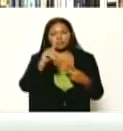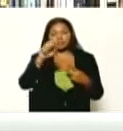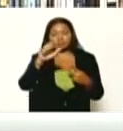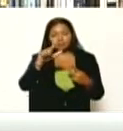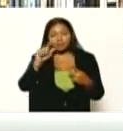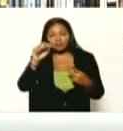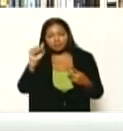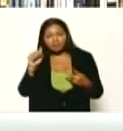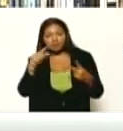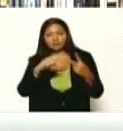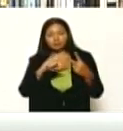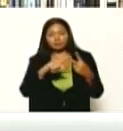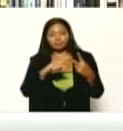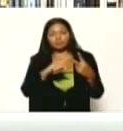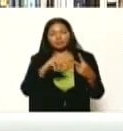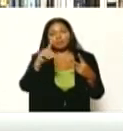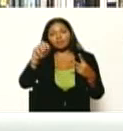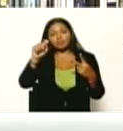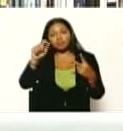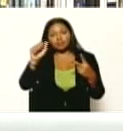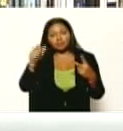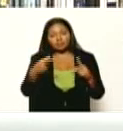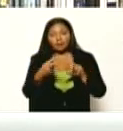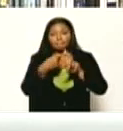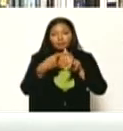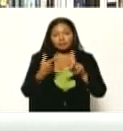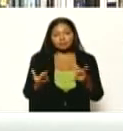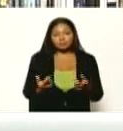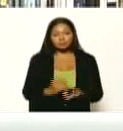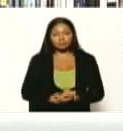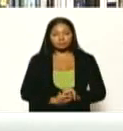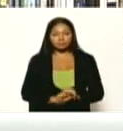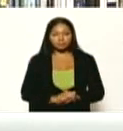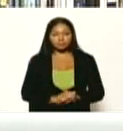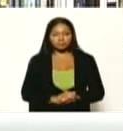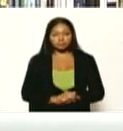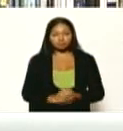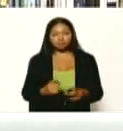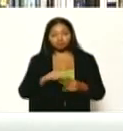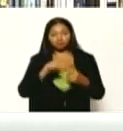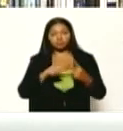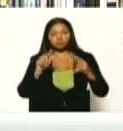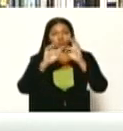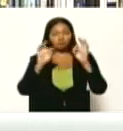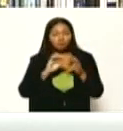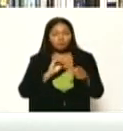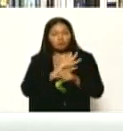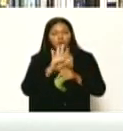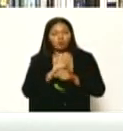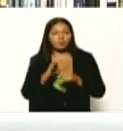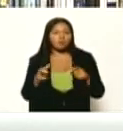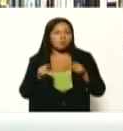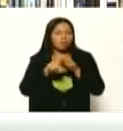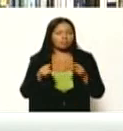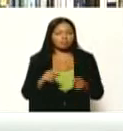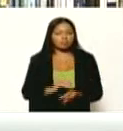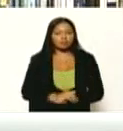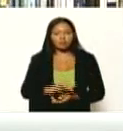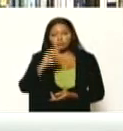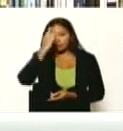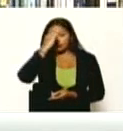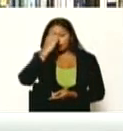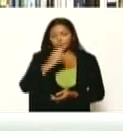la variante Delta Plus. La variante Delta y la variante Delta Plus. Las dos